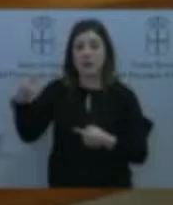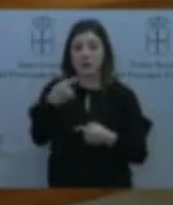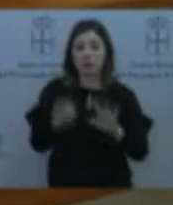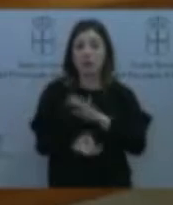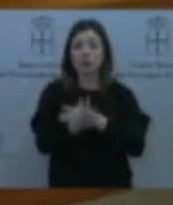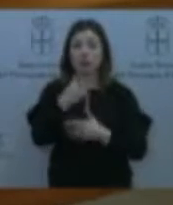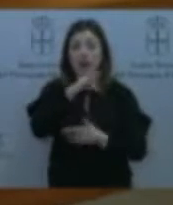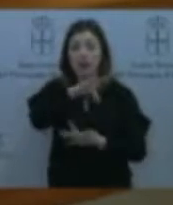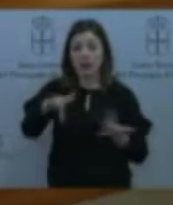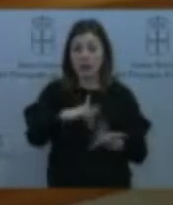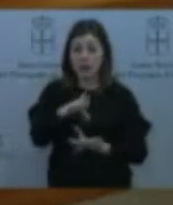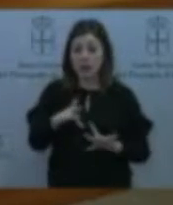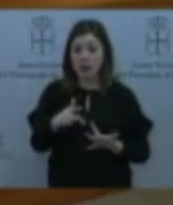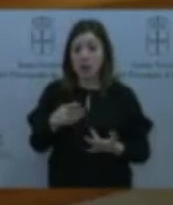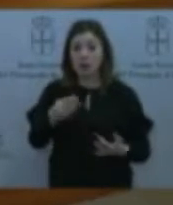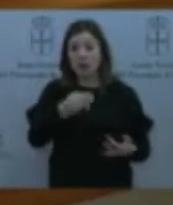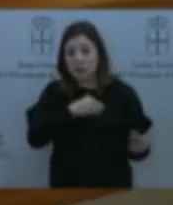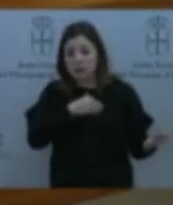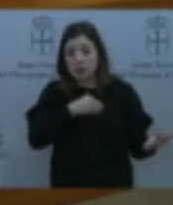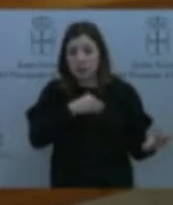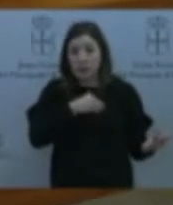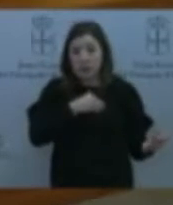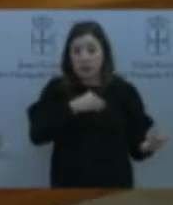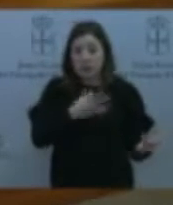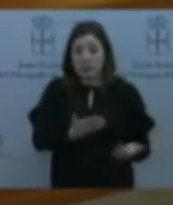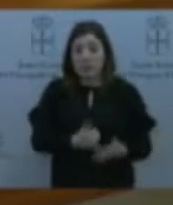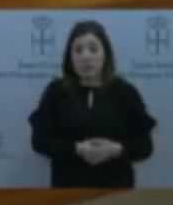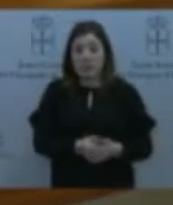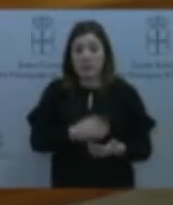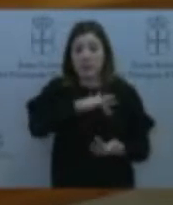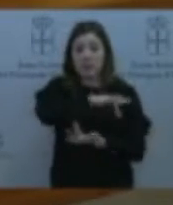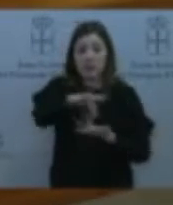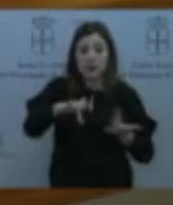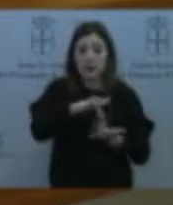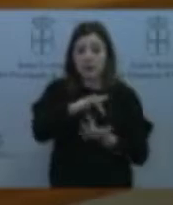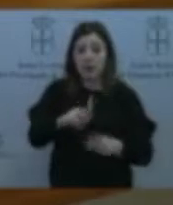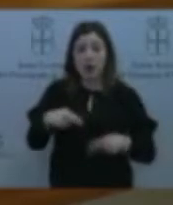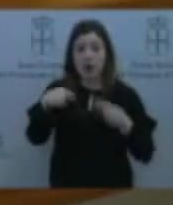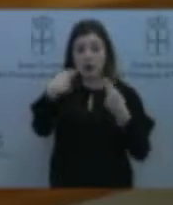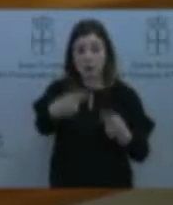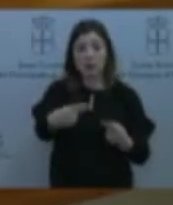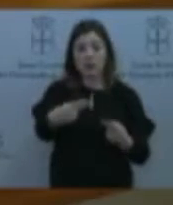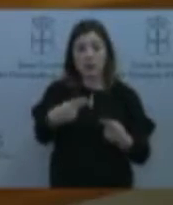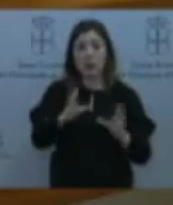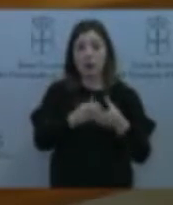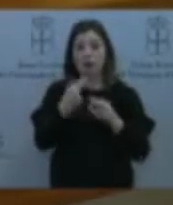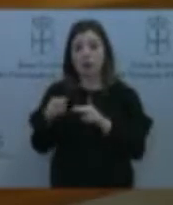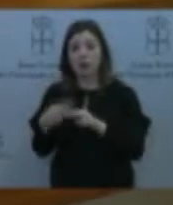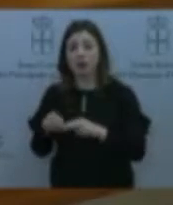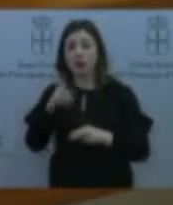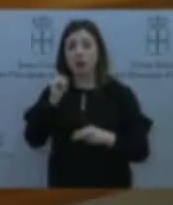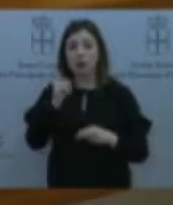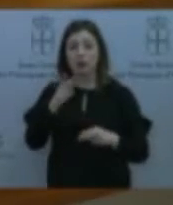Desafortunadamente, y la crisis, la respuesta que se daba desde la clase política no era solamente patria, no era solamente asturiana,